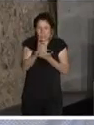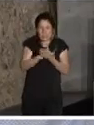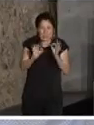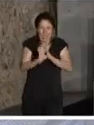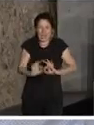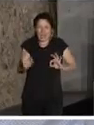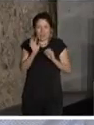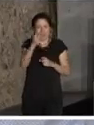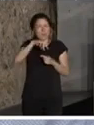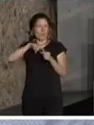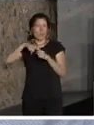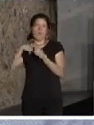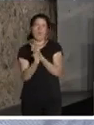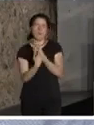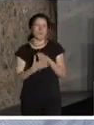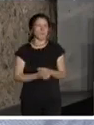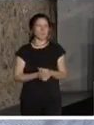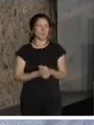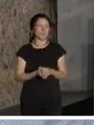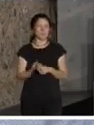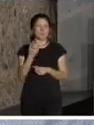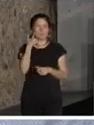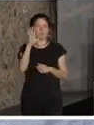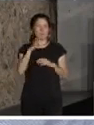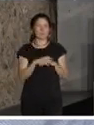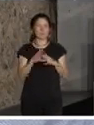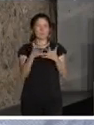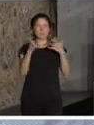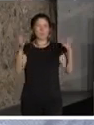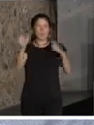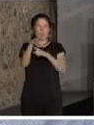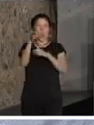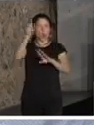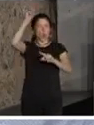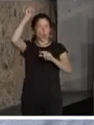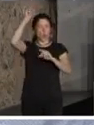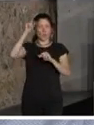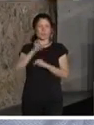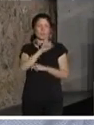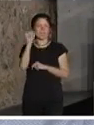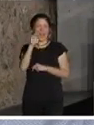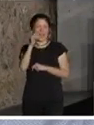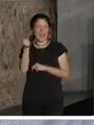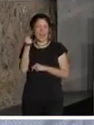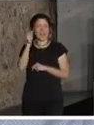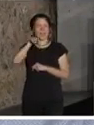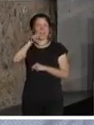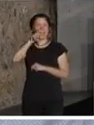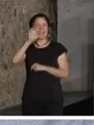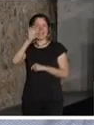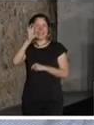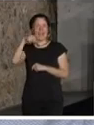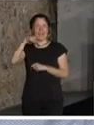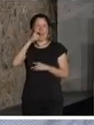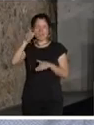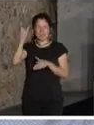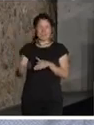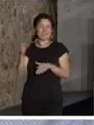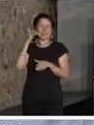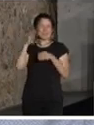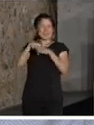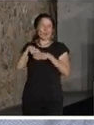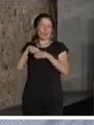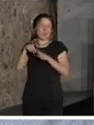están participando tenemos hasta un himno una jota Jara y retama que nos ha hecho Ana de Trujillo